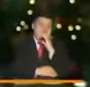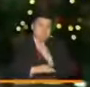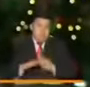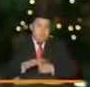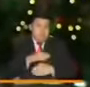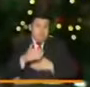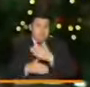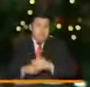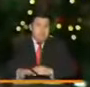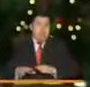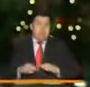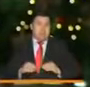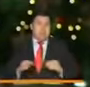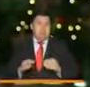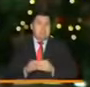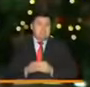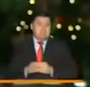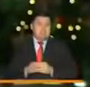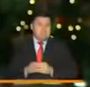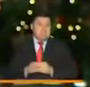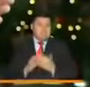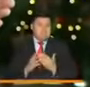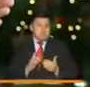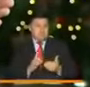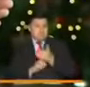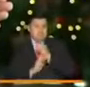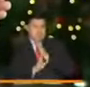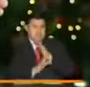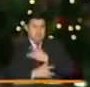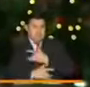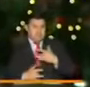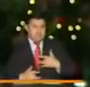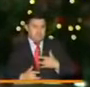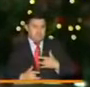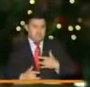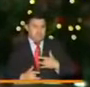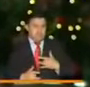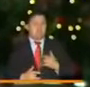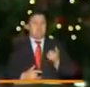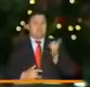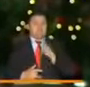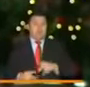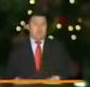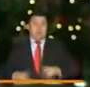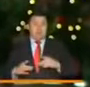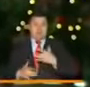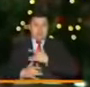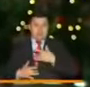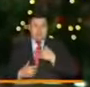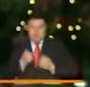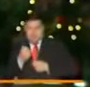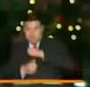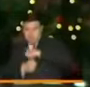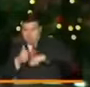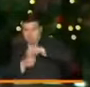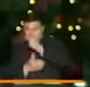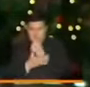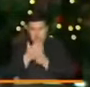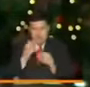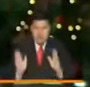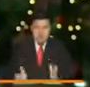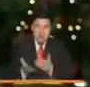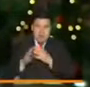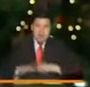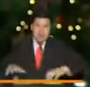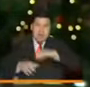un proceso de adaptación donde se puede proteger la vida y la salud, y se puede proteger la vida y la salud de la economía, y recuperamos